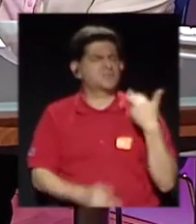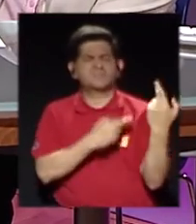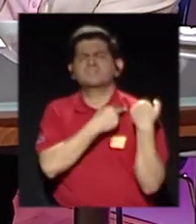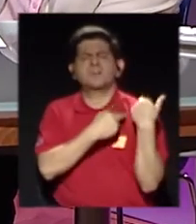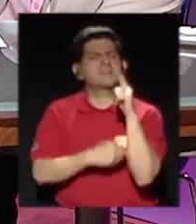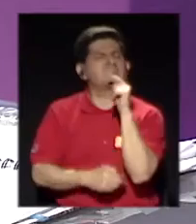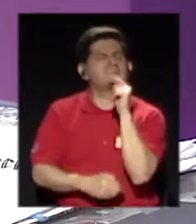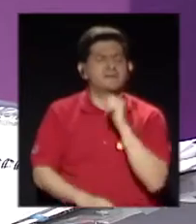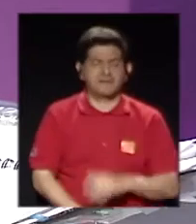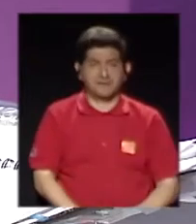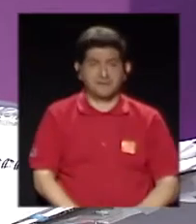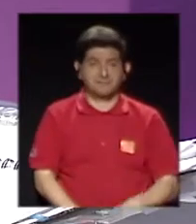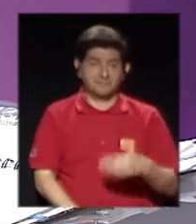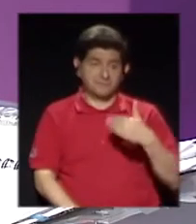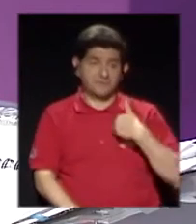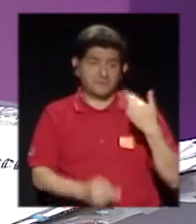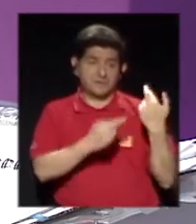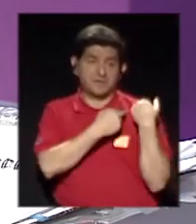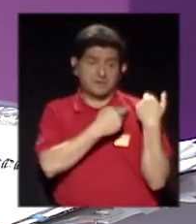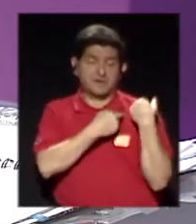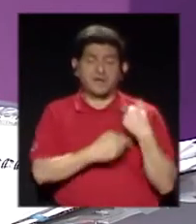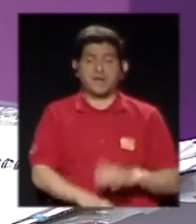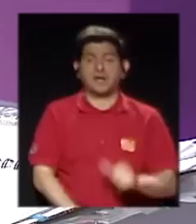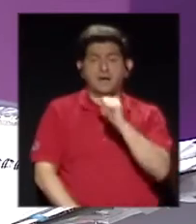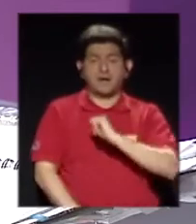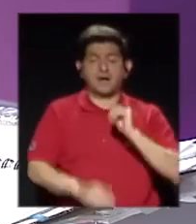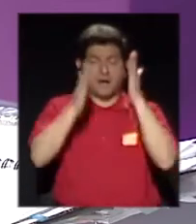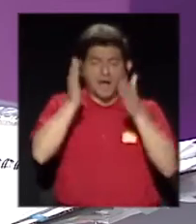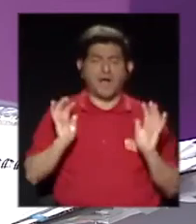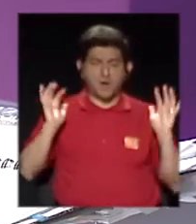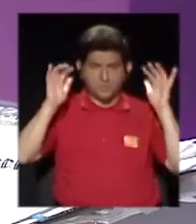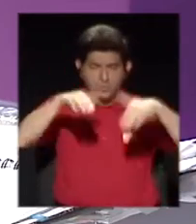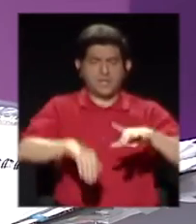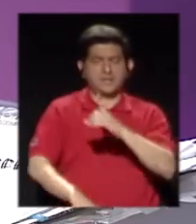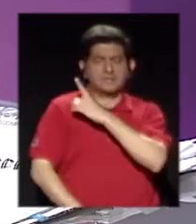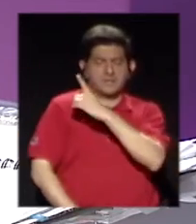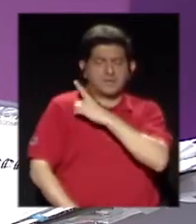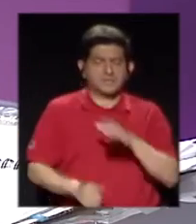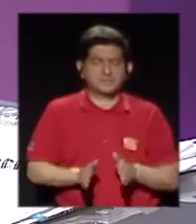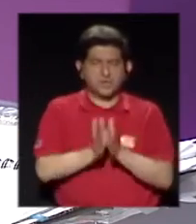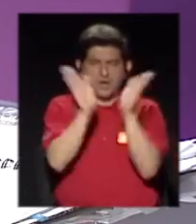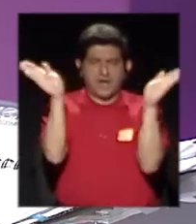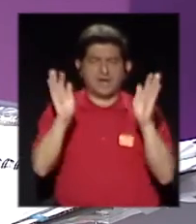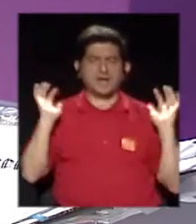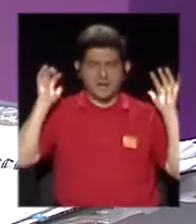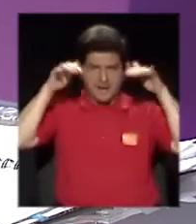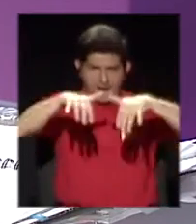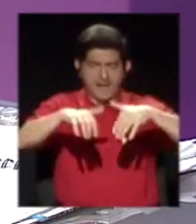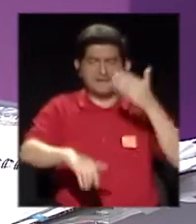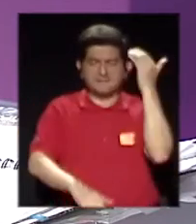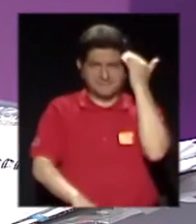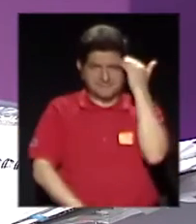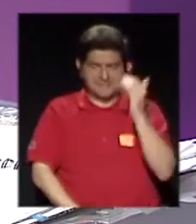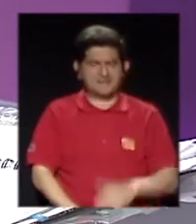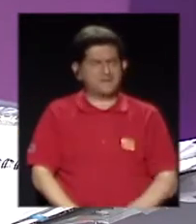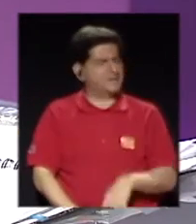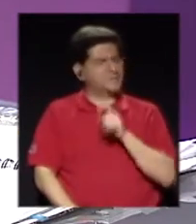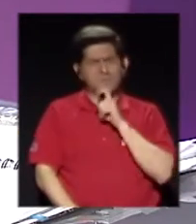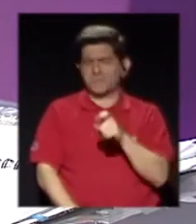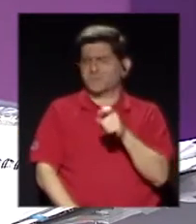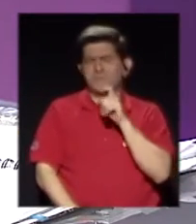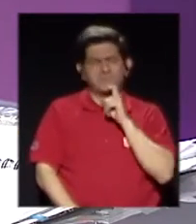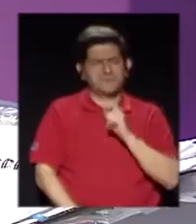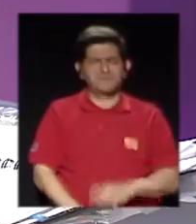esto le correspondería a las autoridades migratorias a la dirección general de migración nosotros entendemos que es sumamente difícil